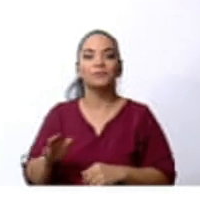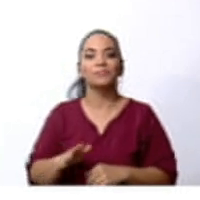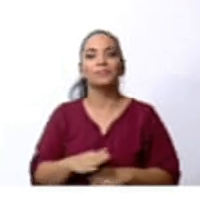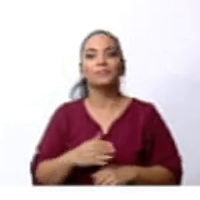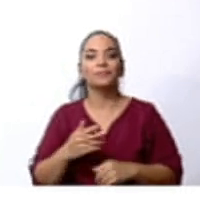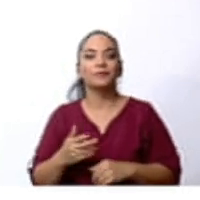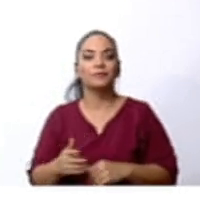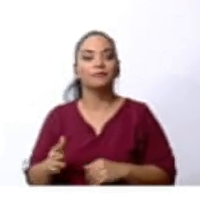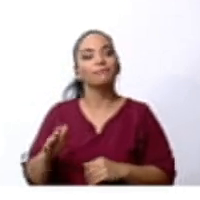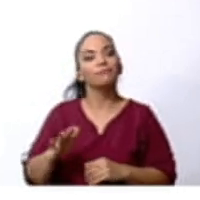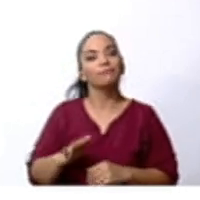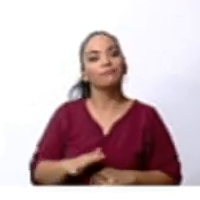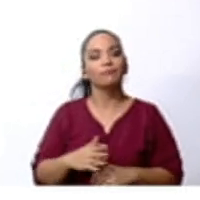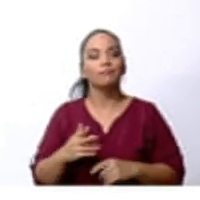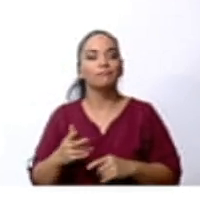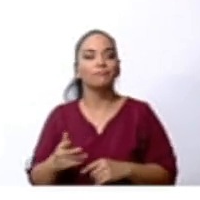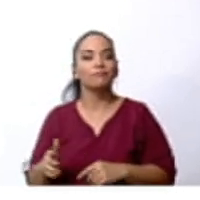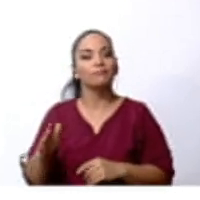Excelente.